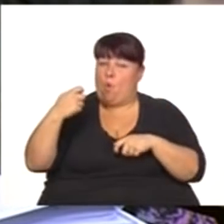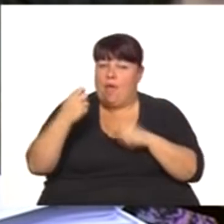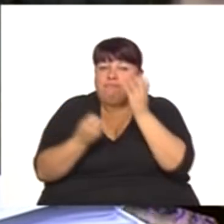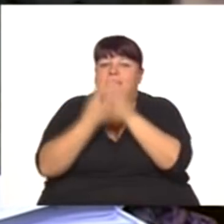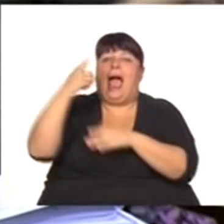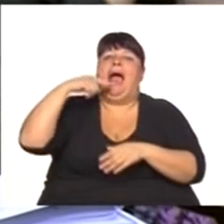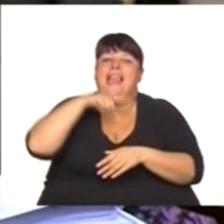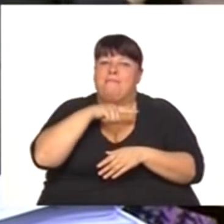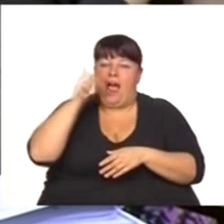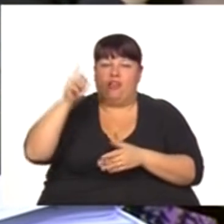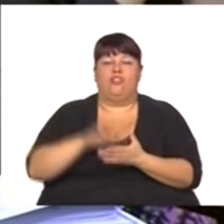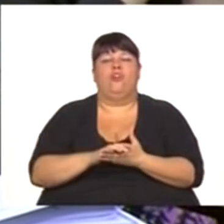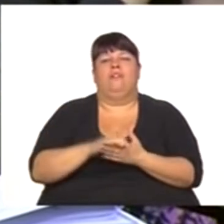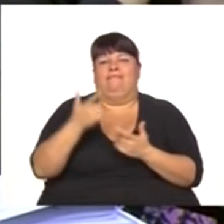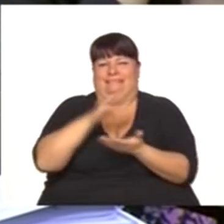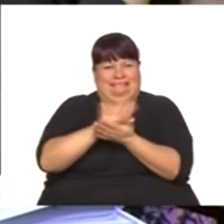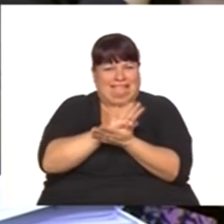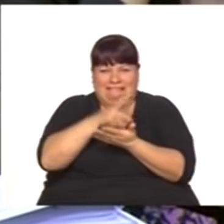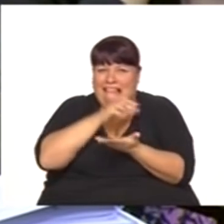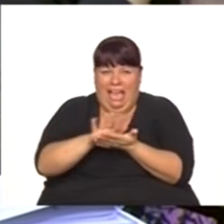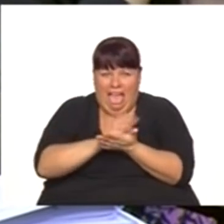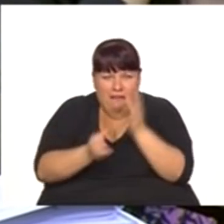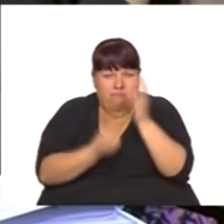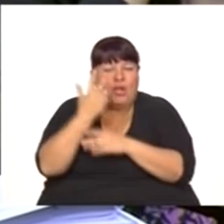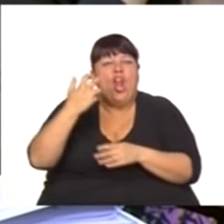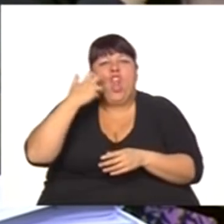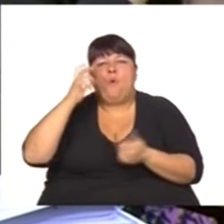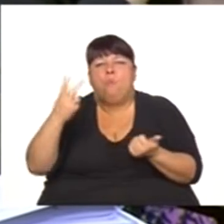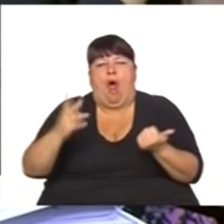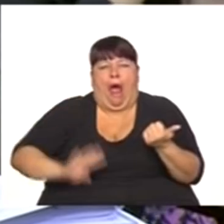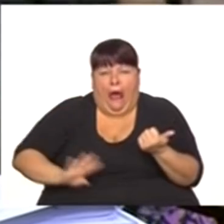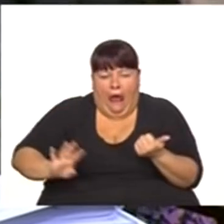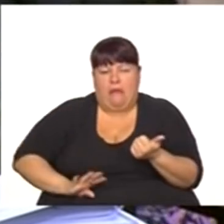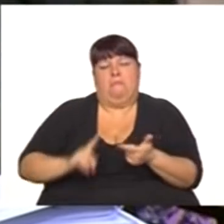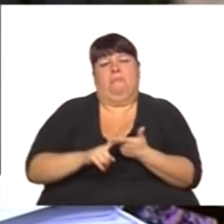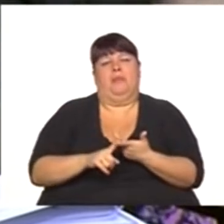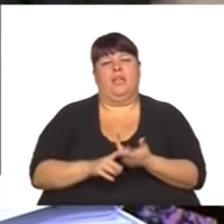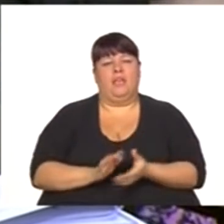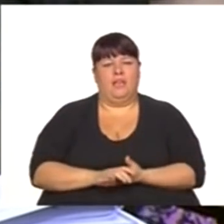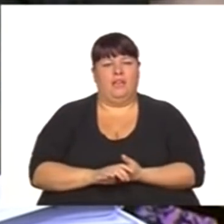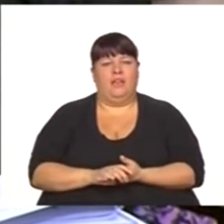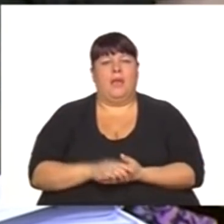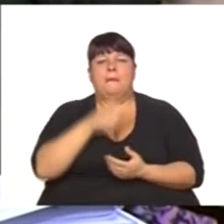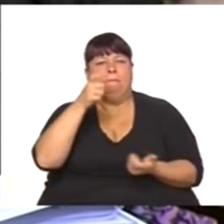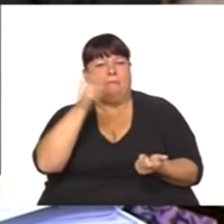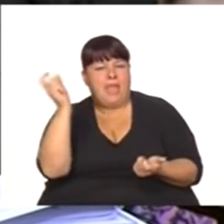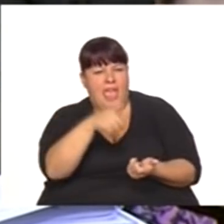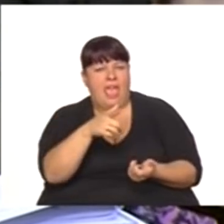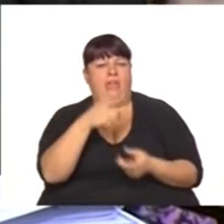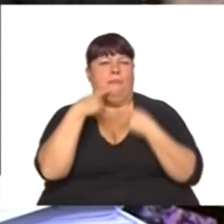nacieron en la Alemania de von Bismarck cuando no había nada. Los viejos se morían de hambre, tiraban